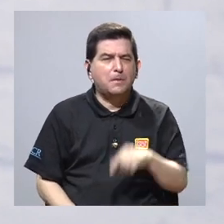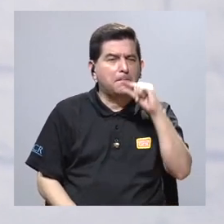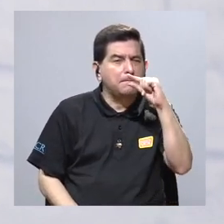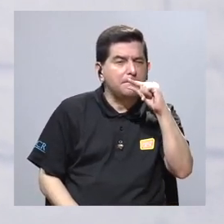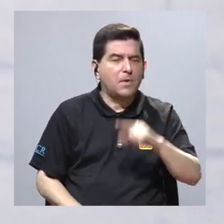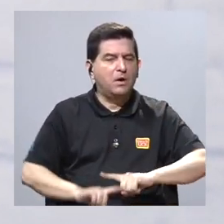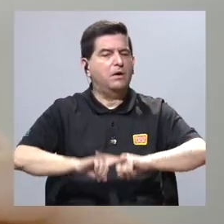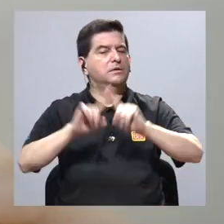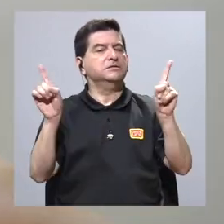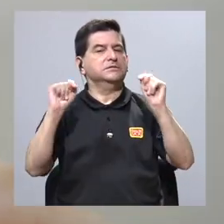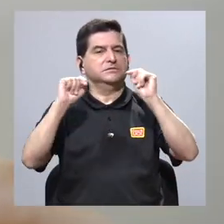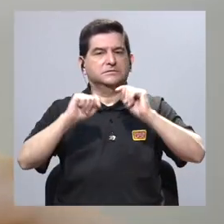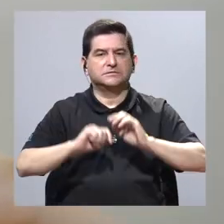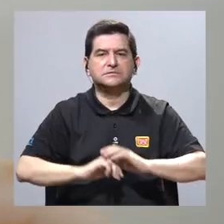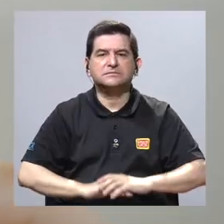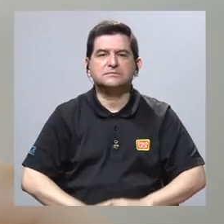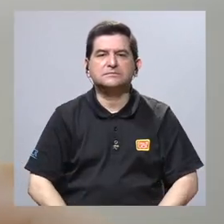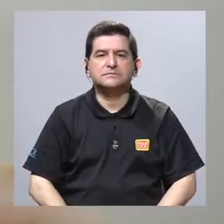ligeramente diferentes.